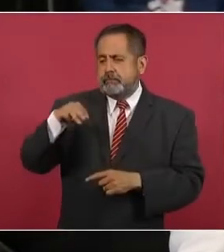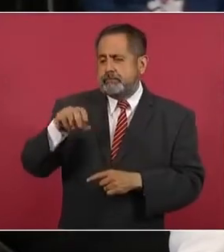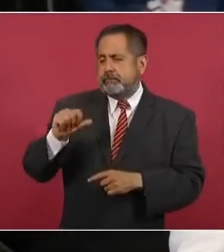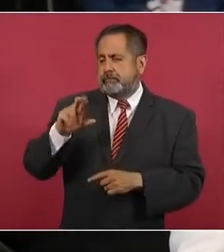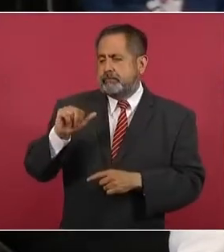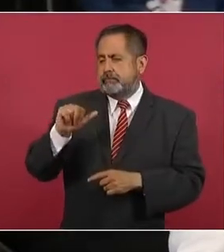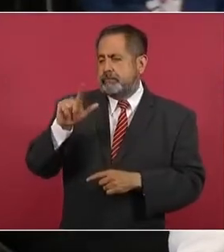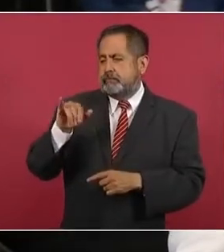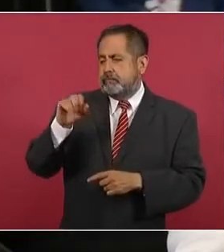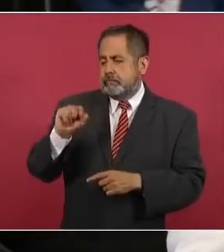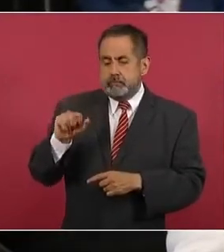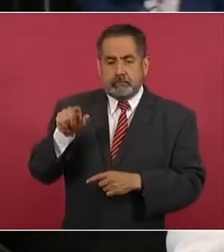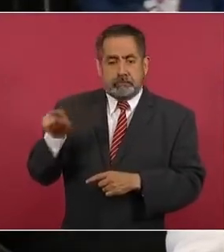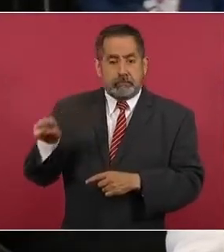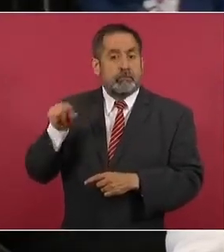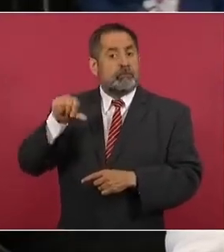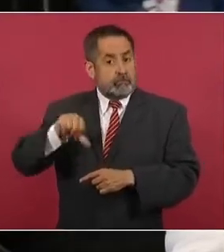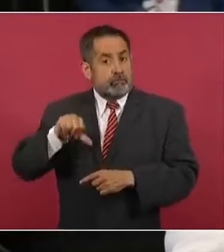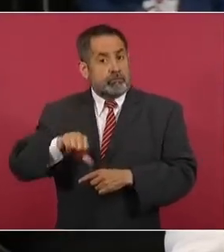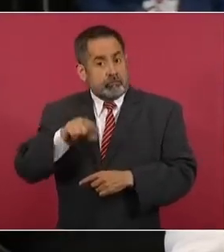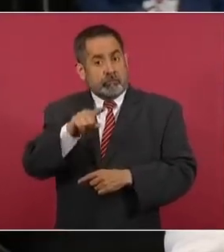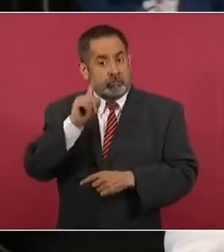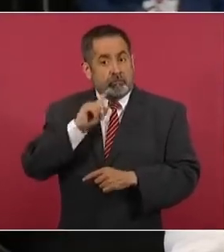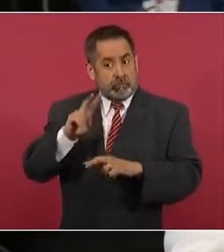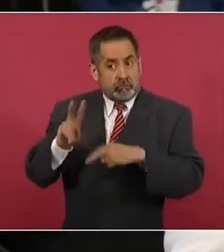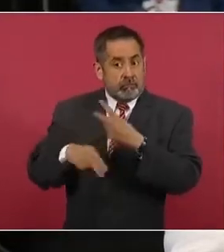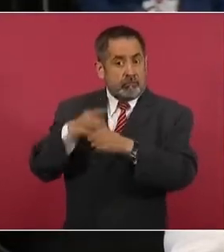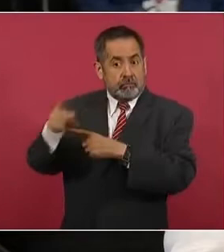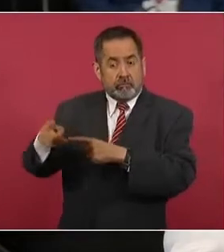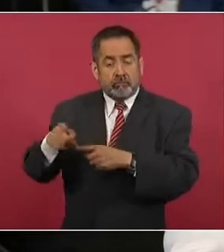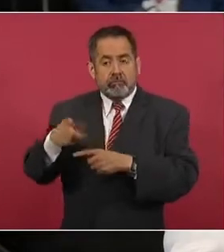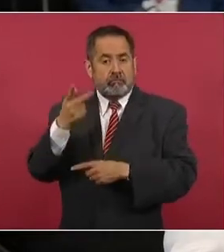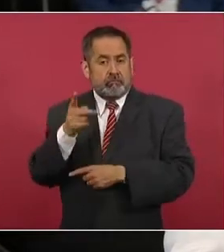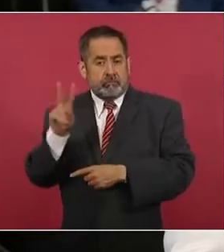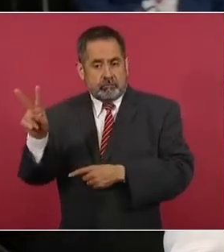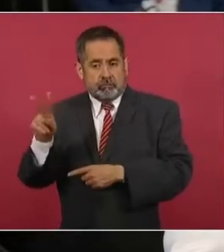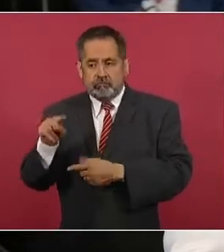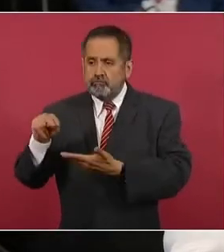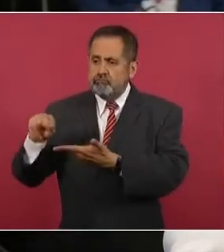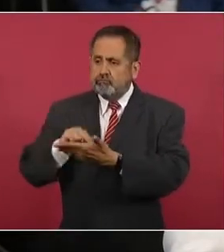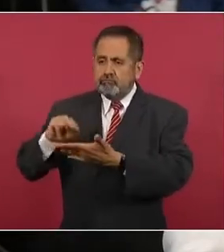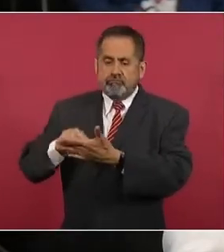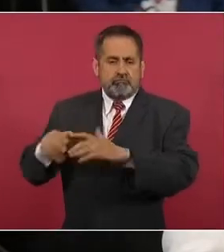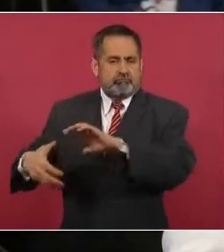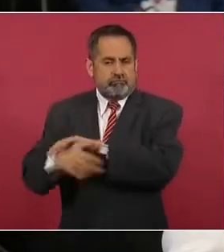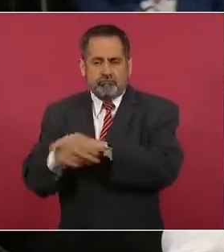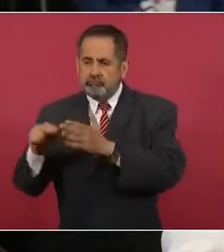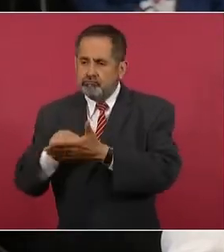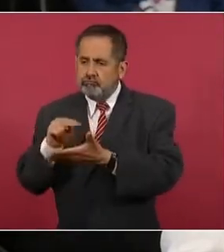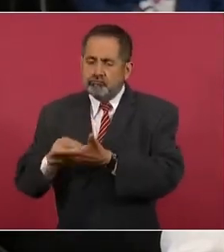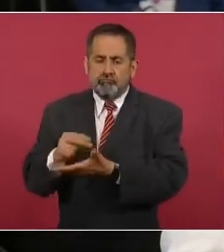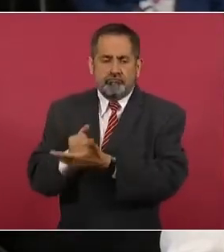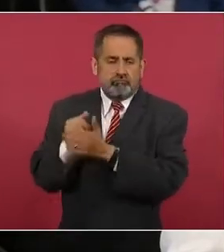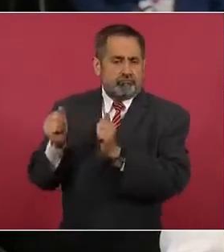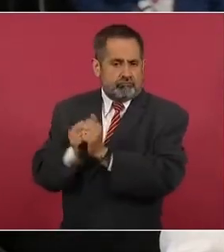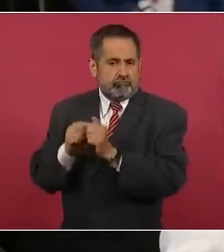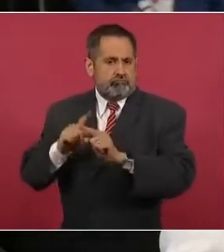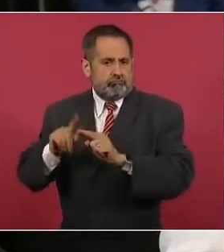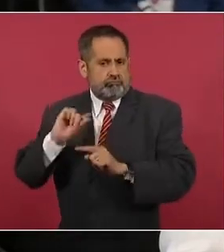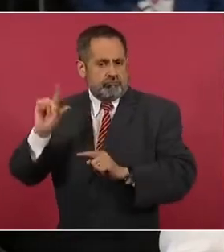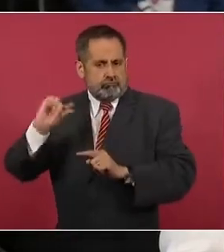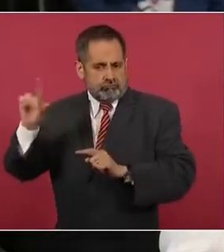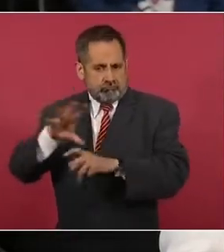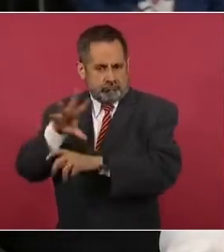que hoy está en Puerto Vallarta, en Bahía de Banderas, firmando el convenio ecológico participativo con varios